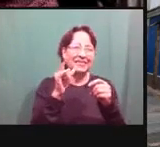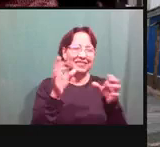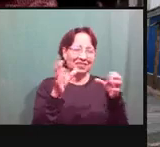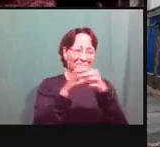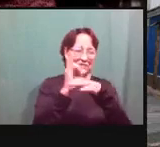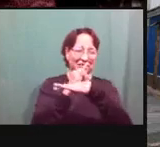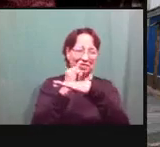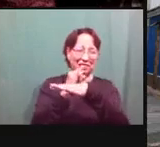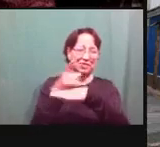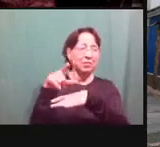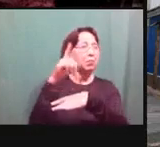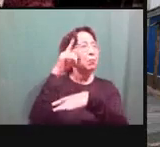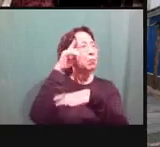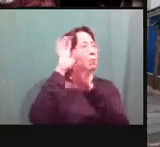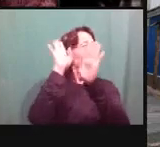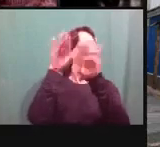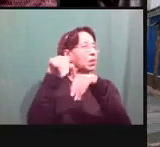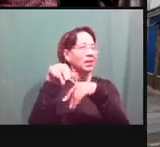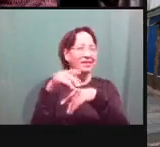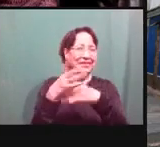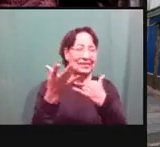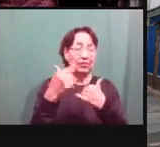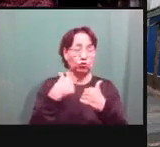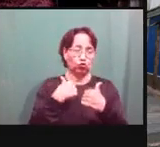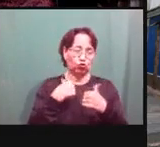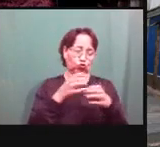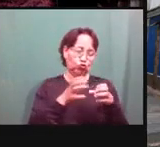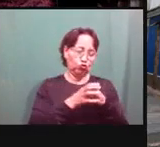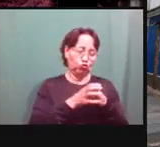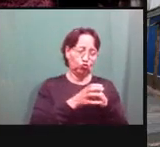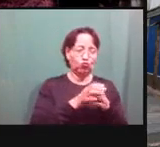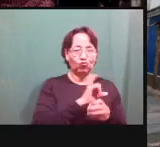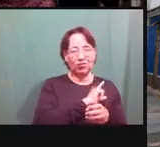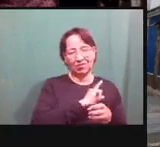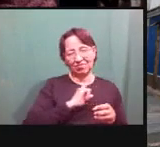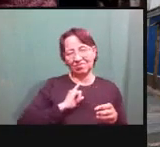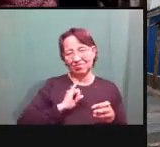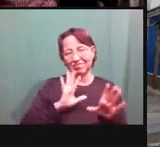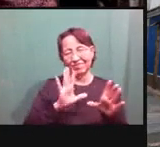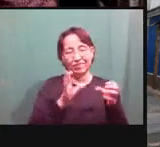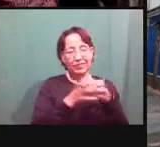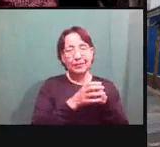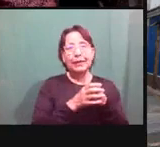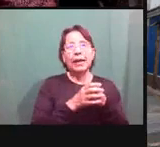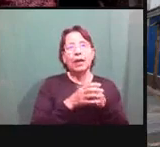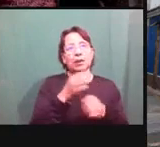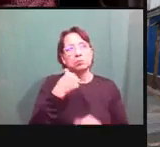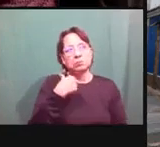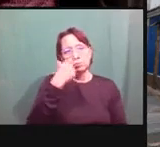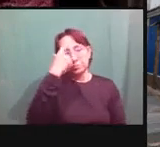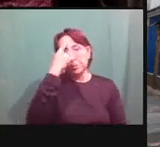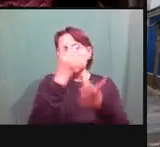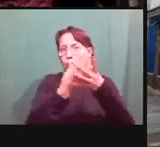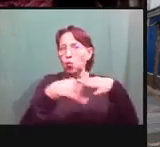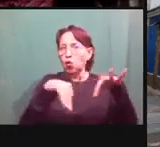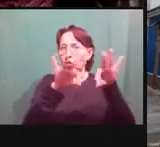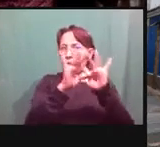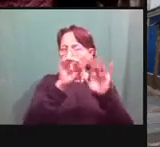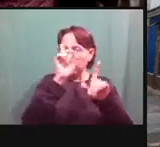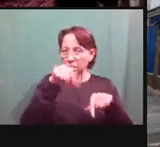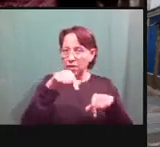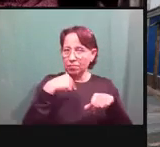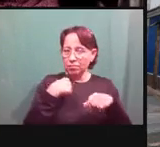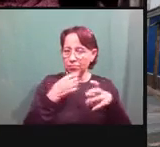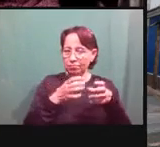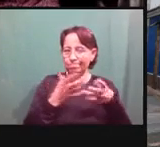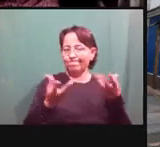como organización independiente, como agentes de la sociedad civil, pues consideramos muy importante también cumplir nuestra labor